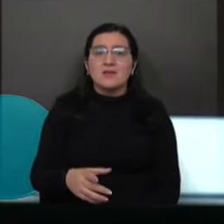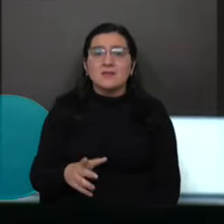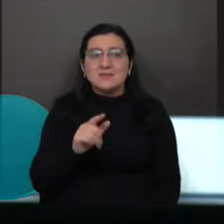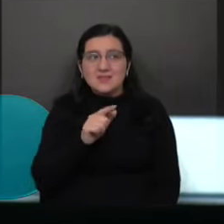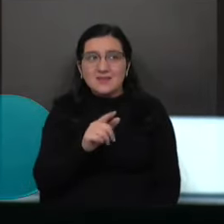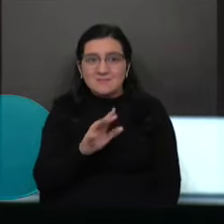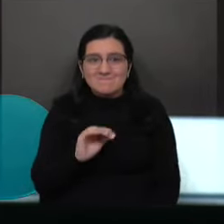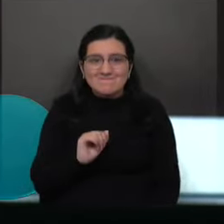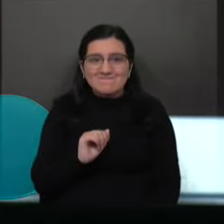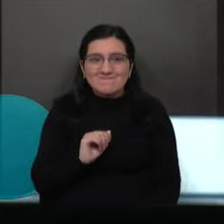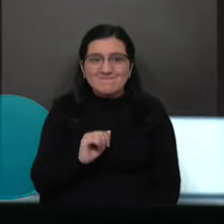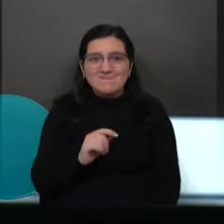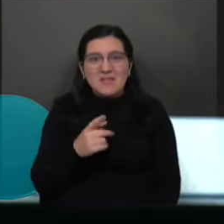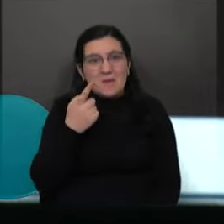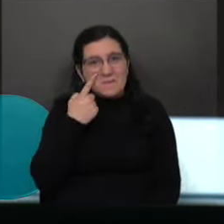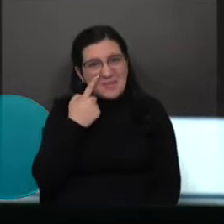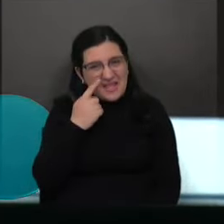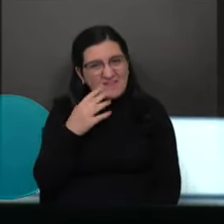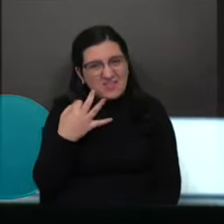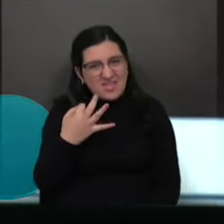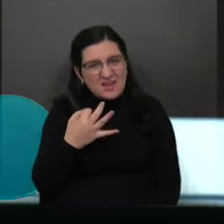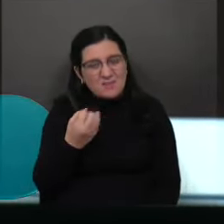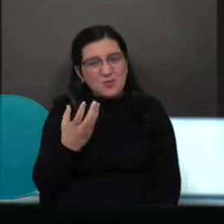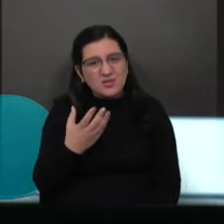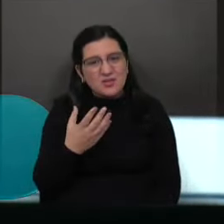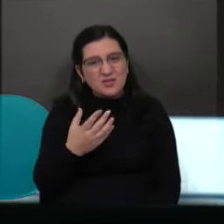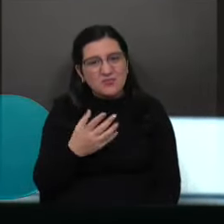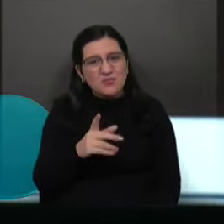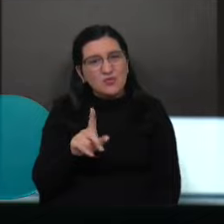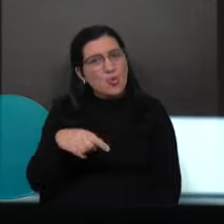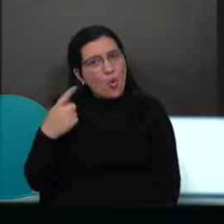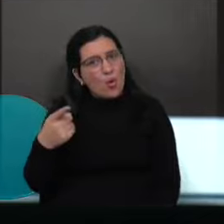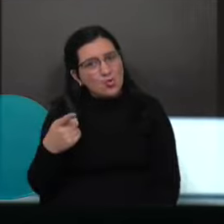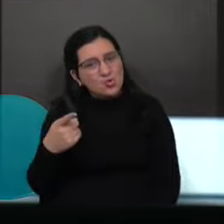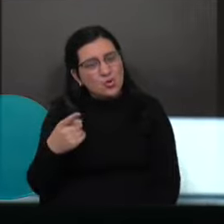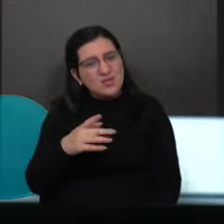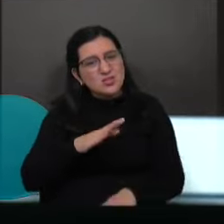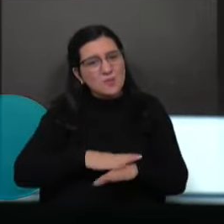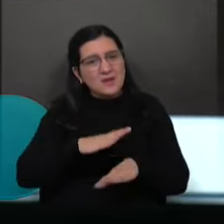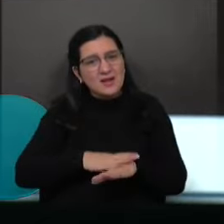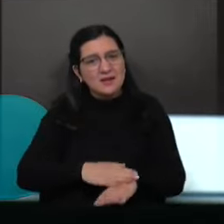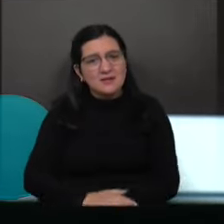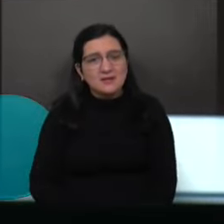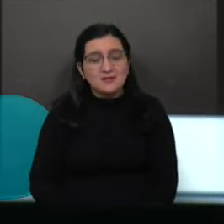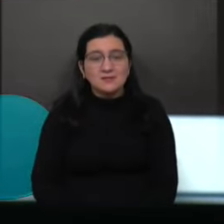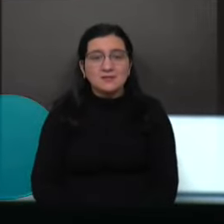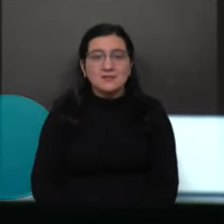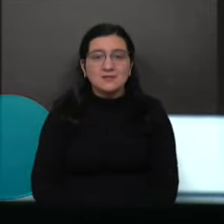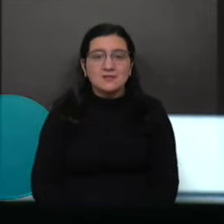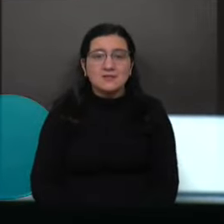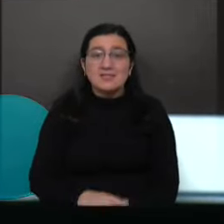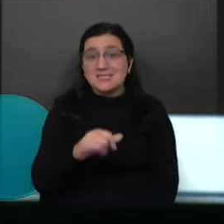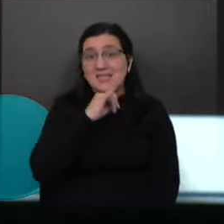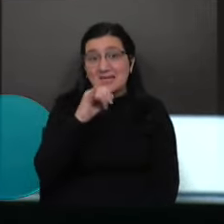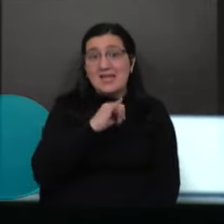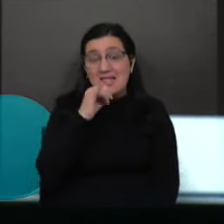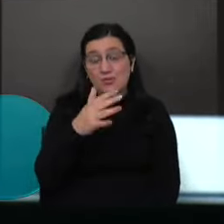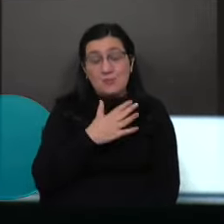cheir chequéate porque están dando como que fue otro el no sé qué yita y quedó esa anécdota y él se relató